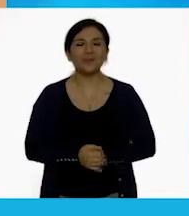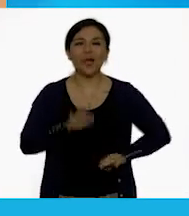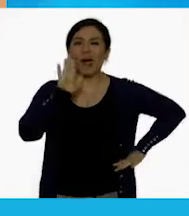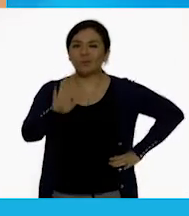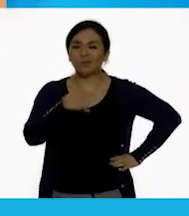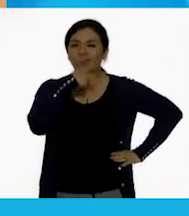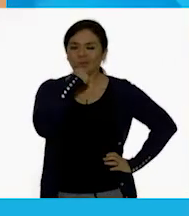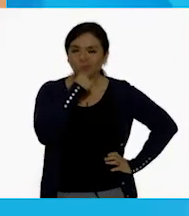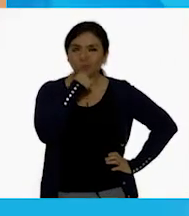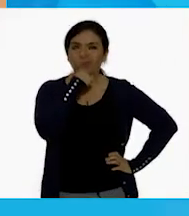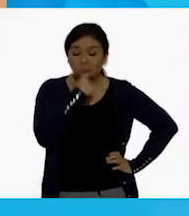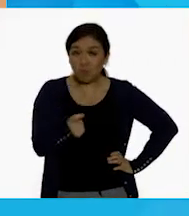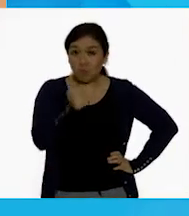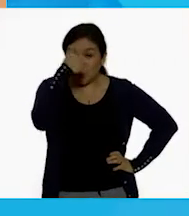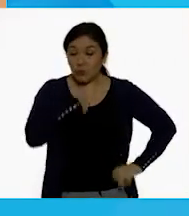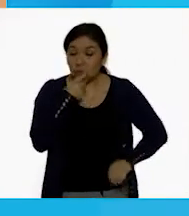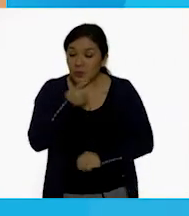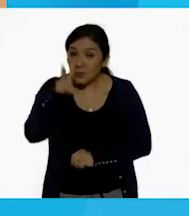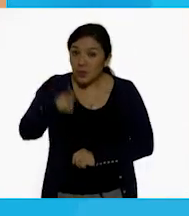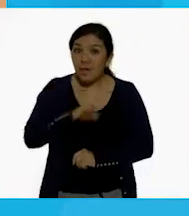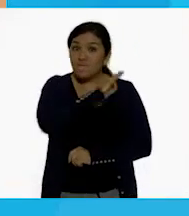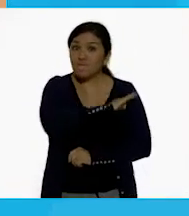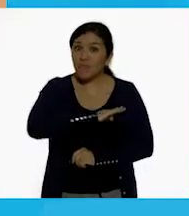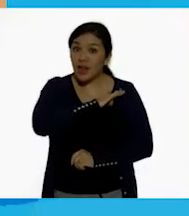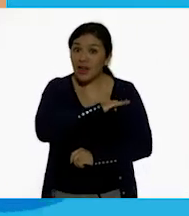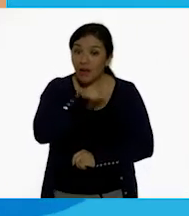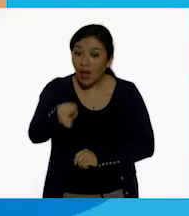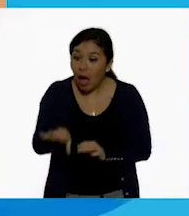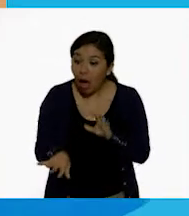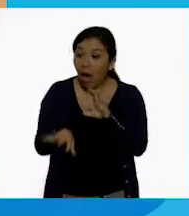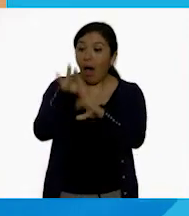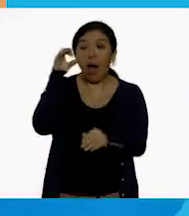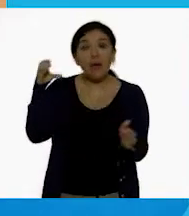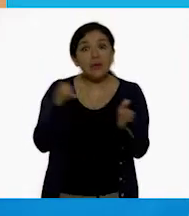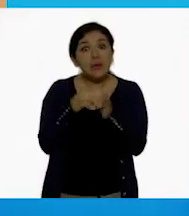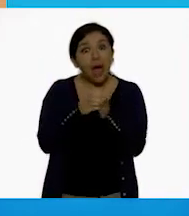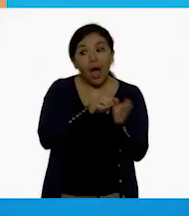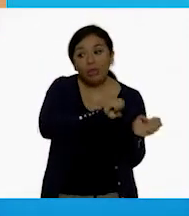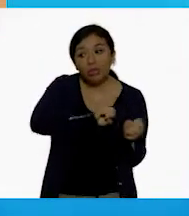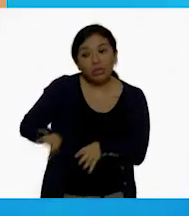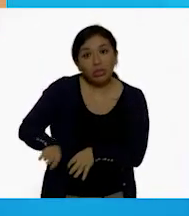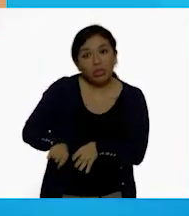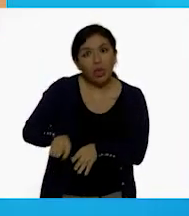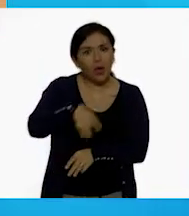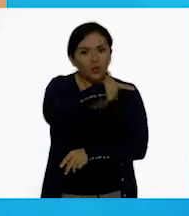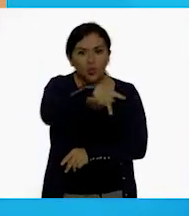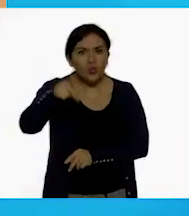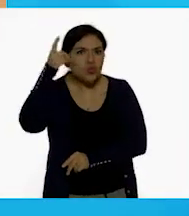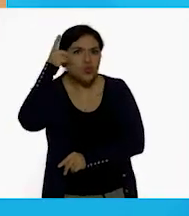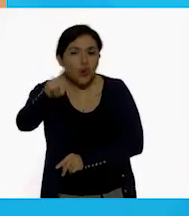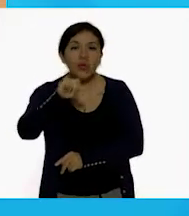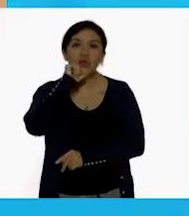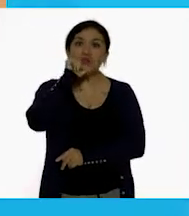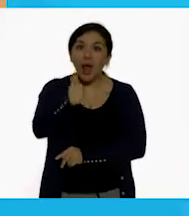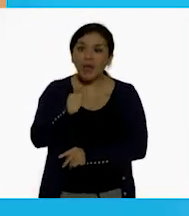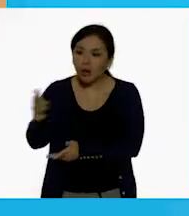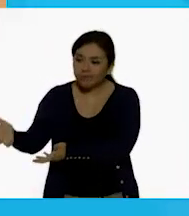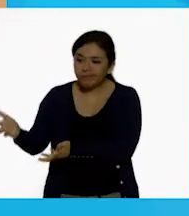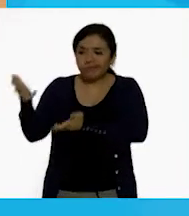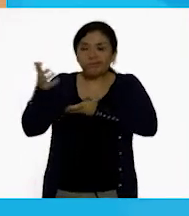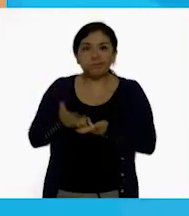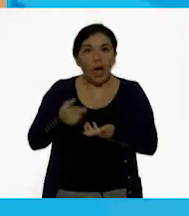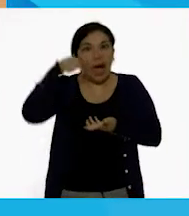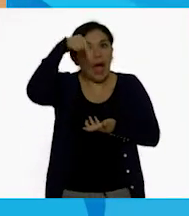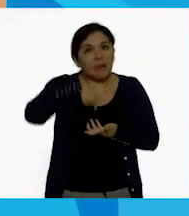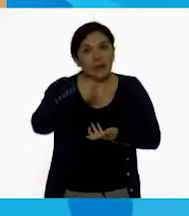Primero que nada, quiero felicitarlos porque encontraron una caja tirada y como no es de ninguno de ustedes, la trajeron